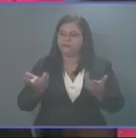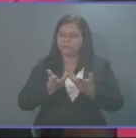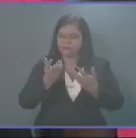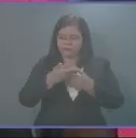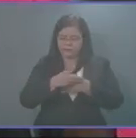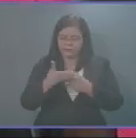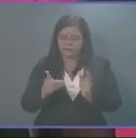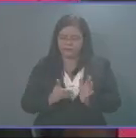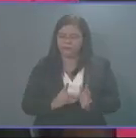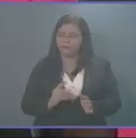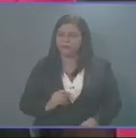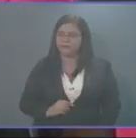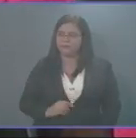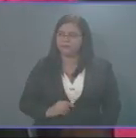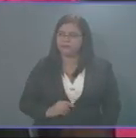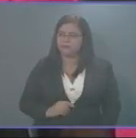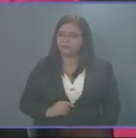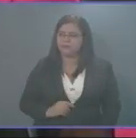y diputados.